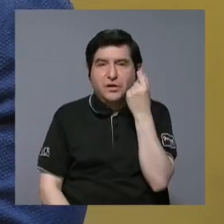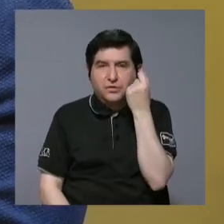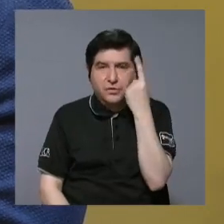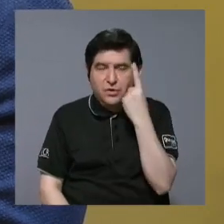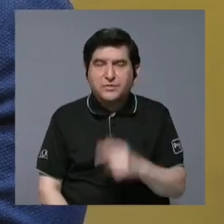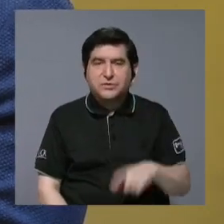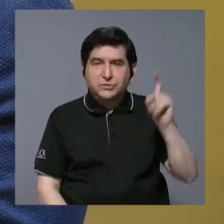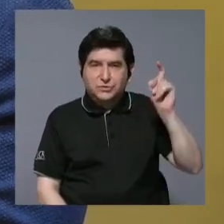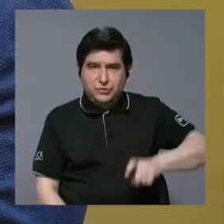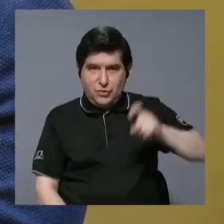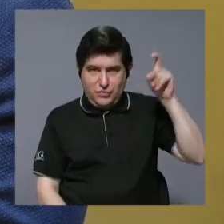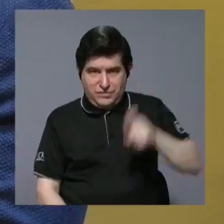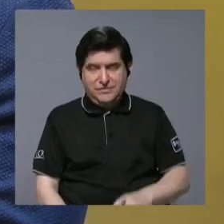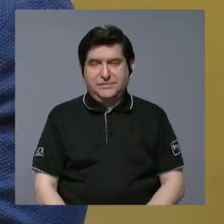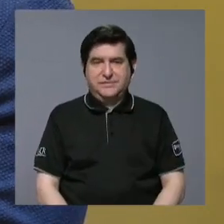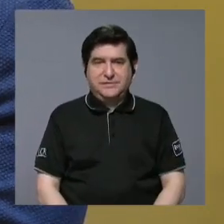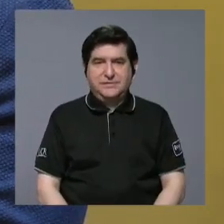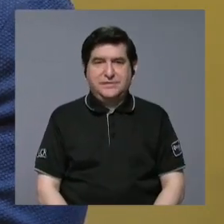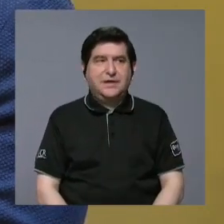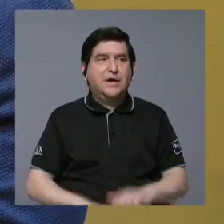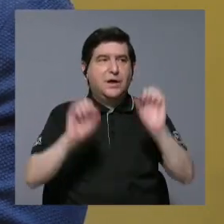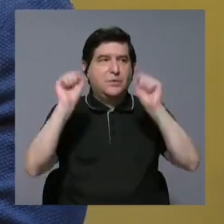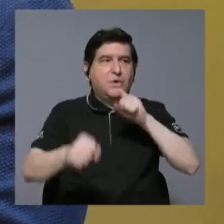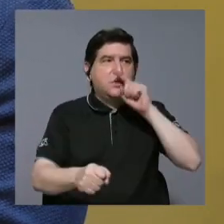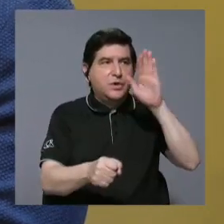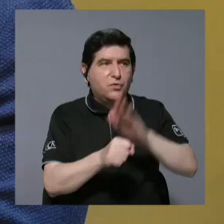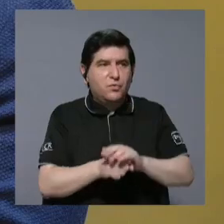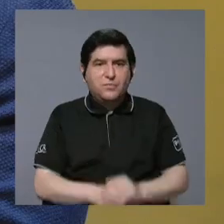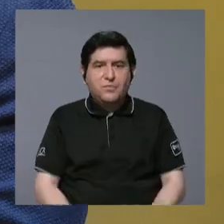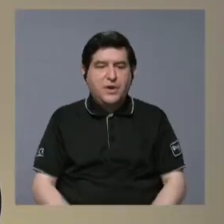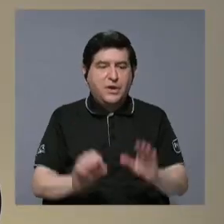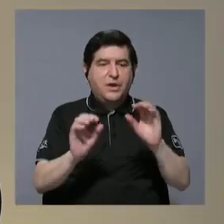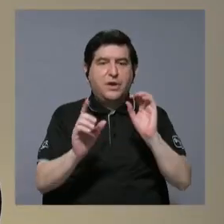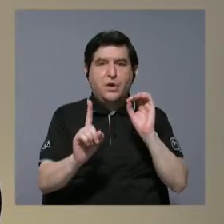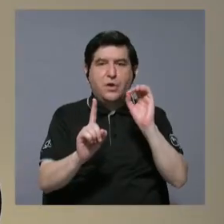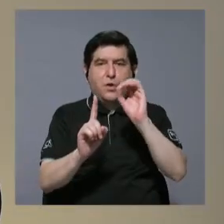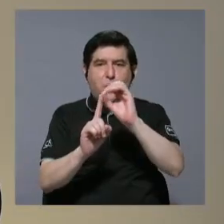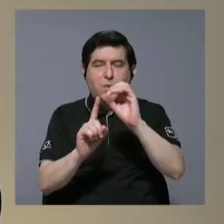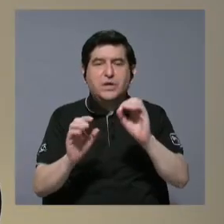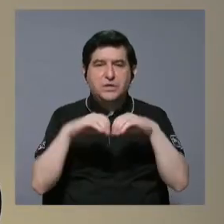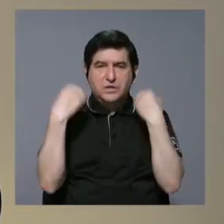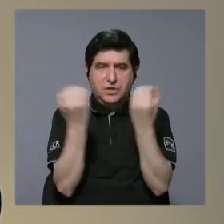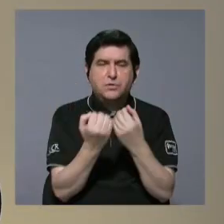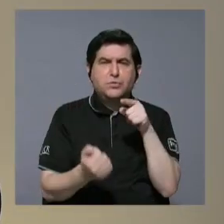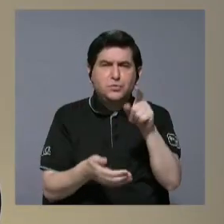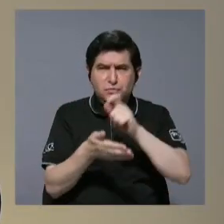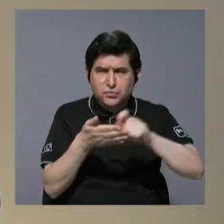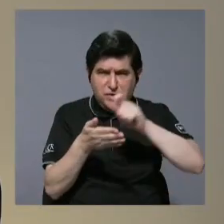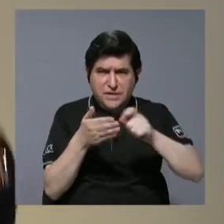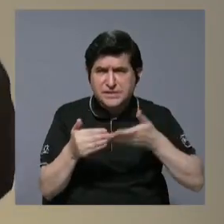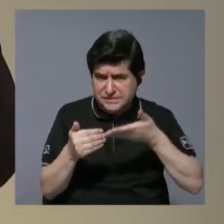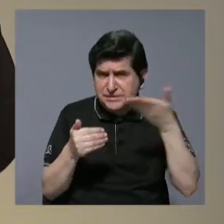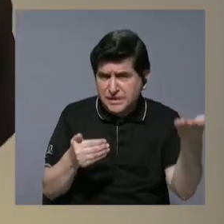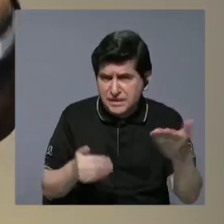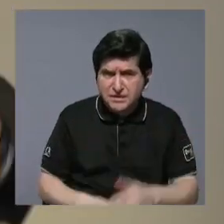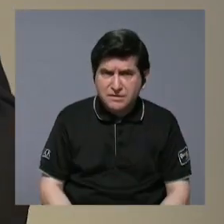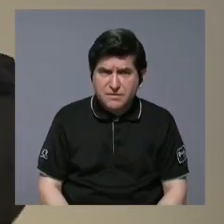de necesidades para alcanzar los objetivos de la organización. ¿Están ustedes escribiendo sobre esas cosas,